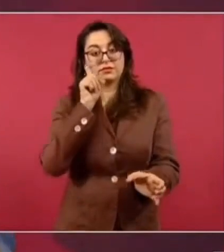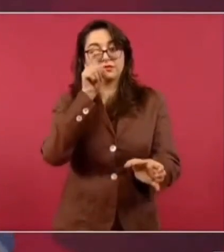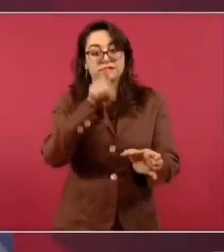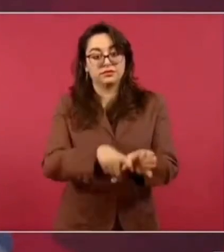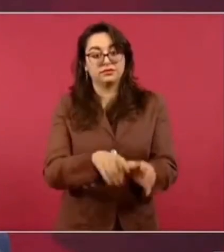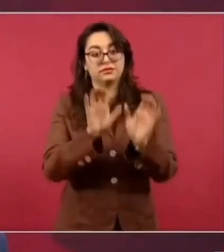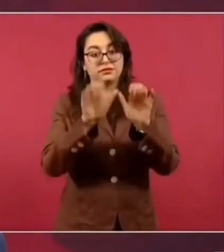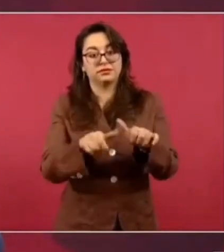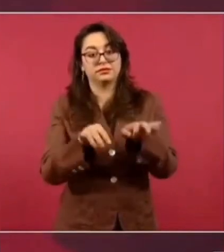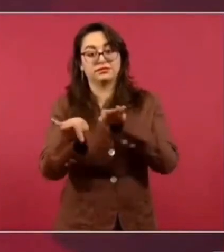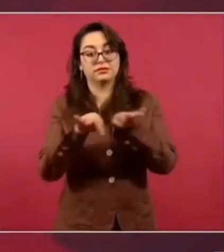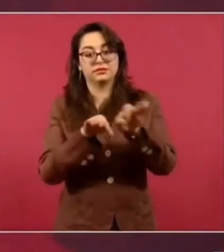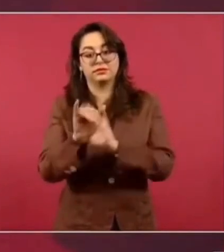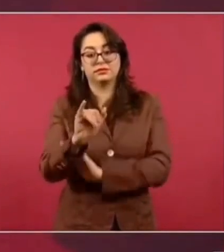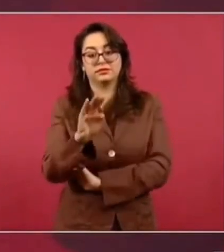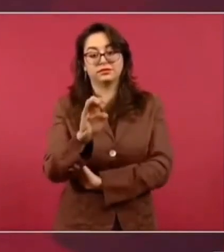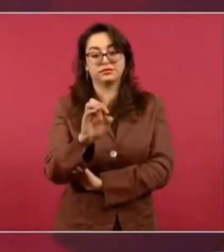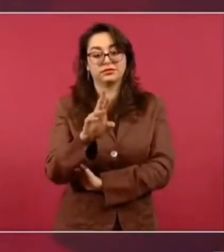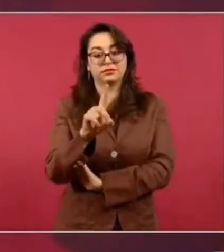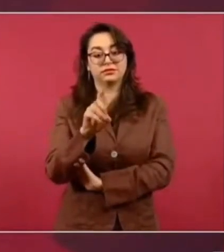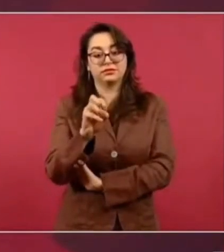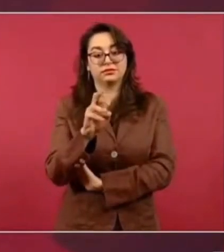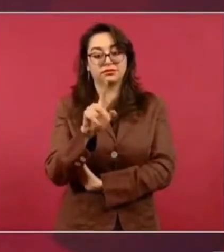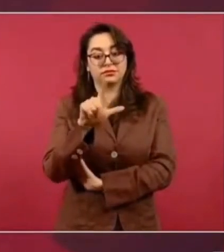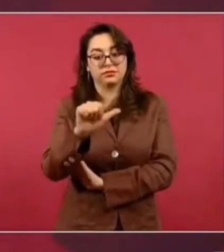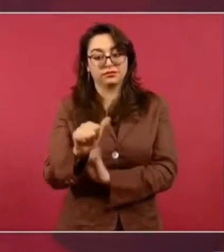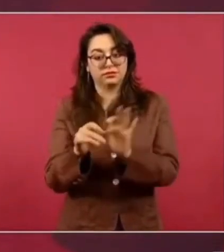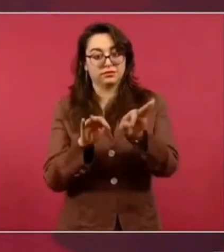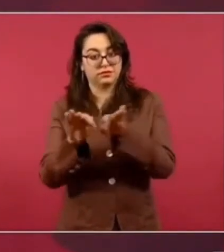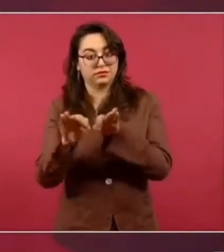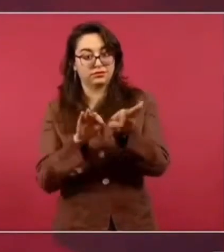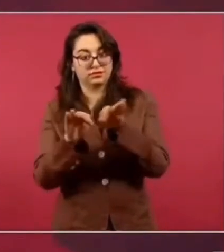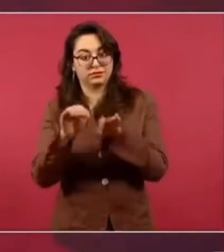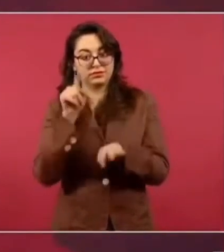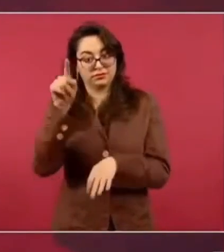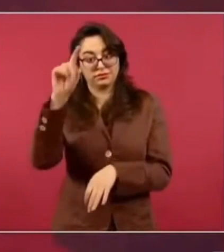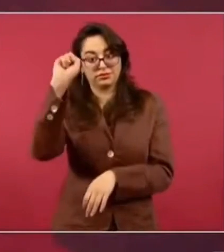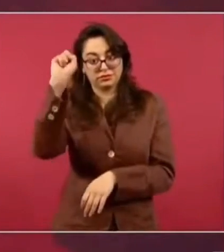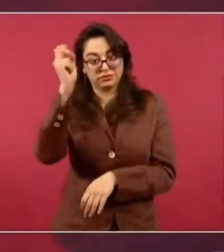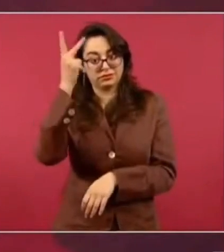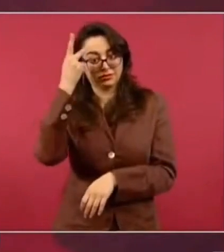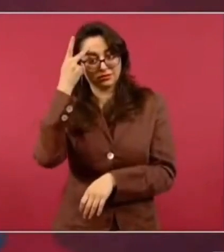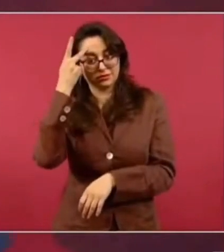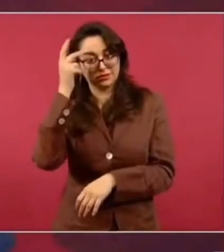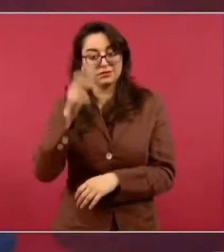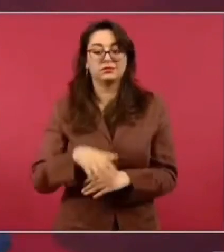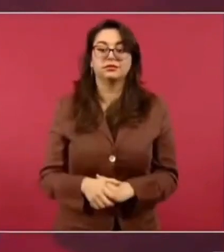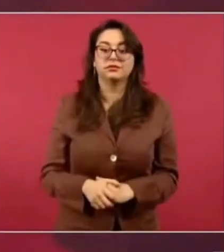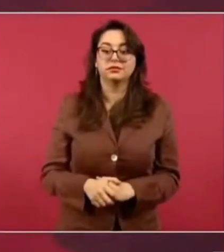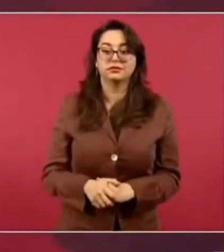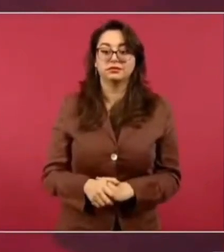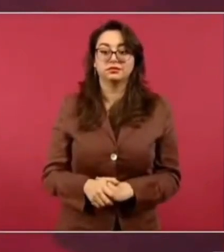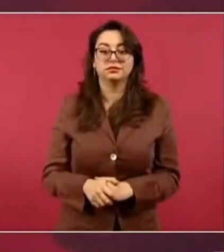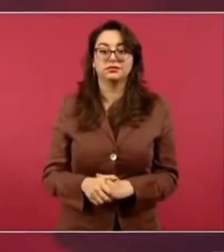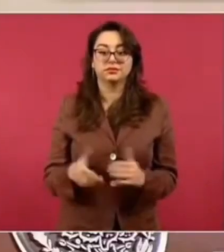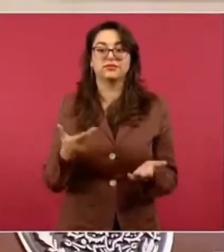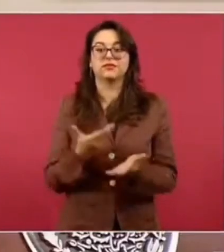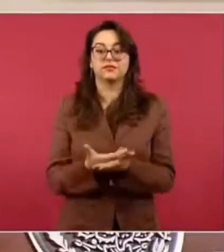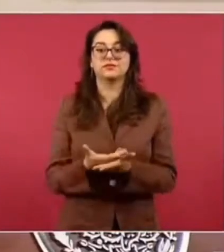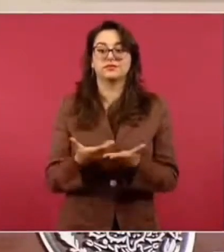Iberdrola en Tamazunchale, San Luis Potosí. Una que, por cierto, ahora